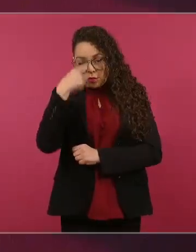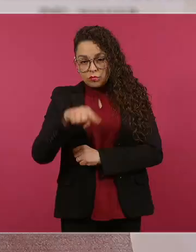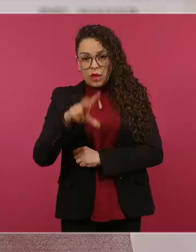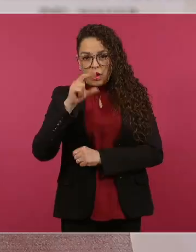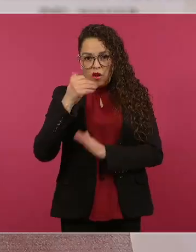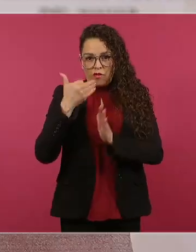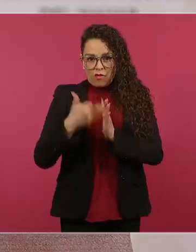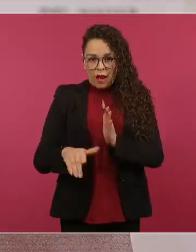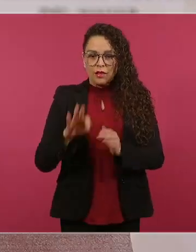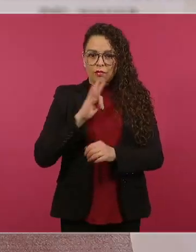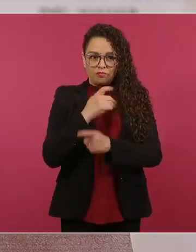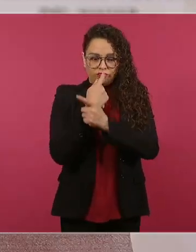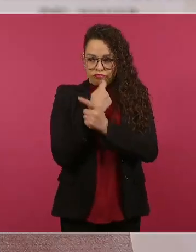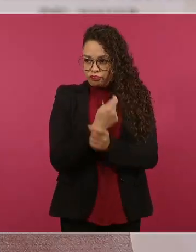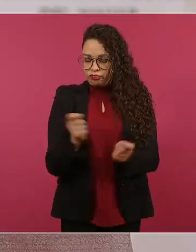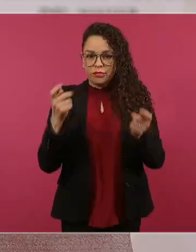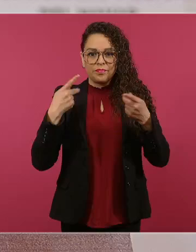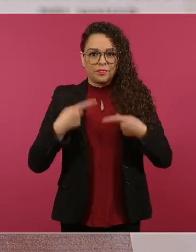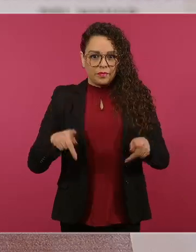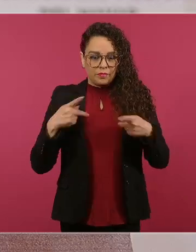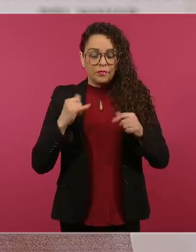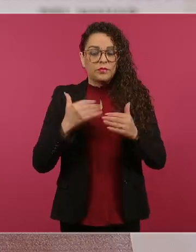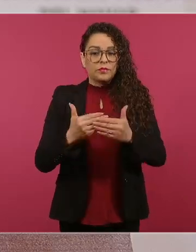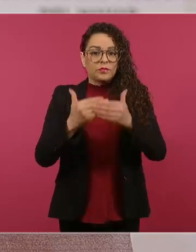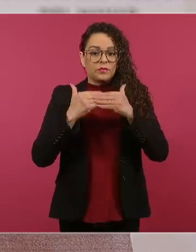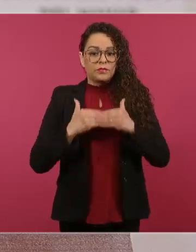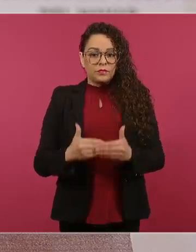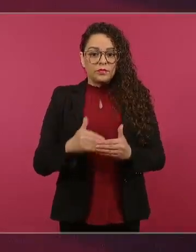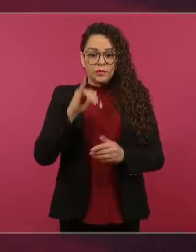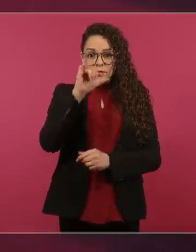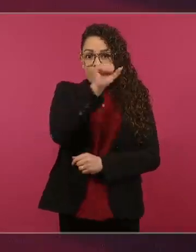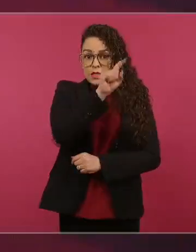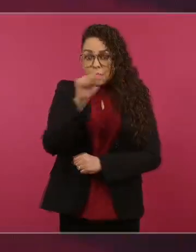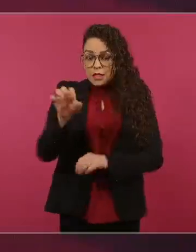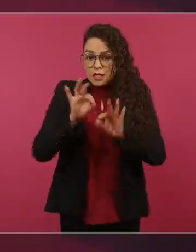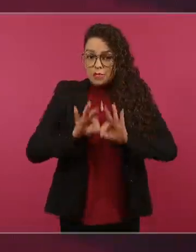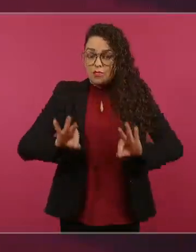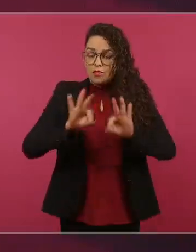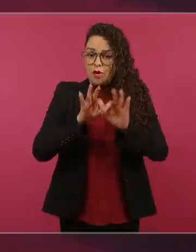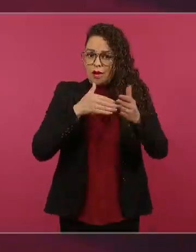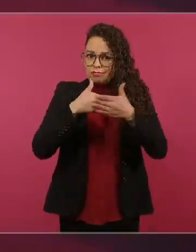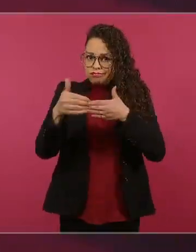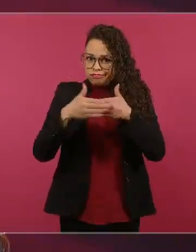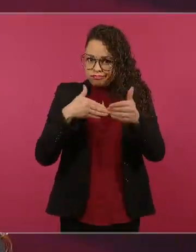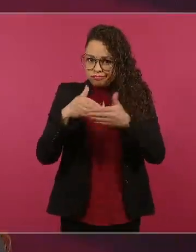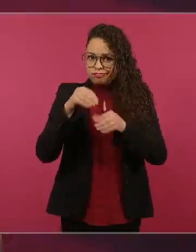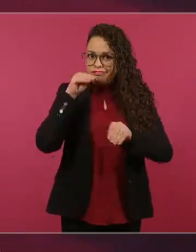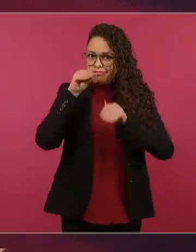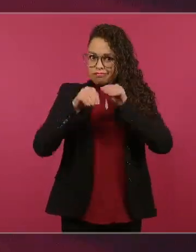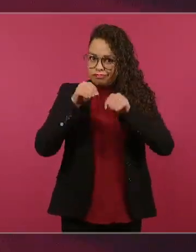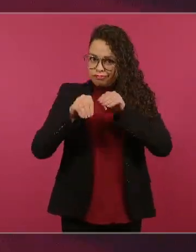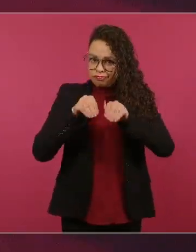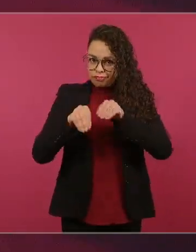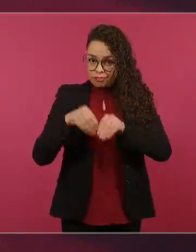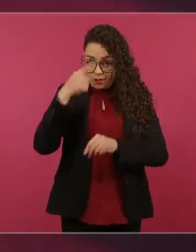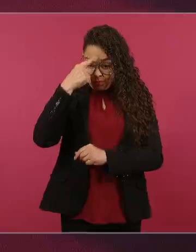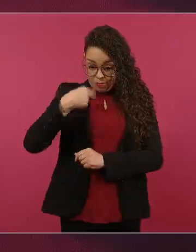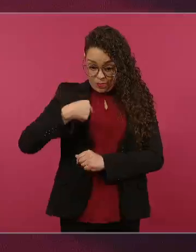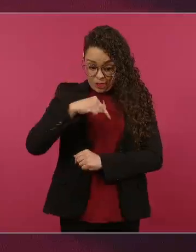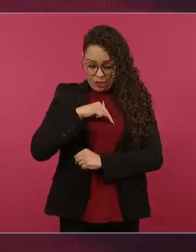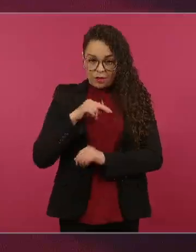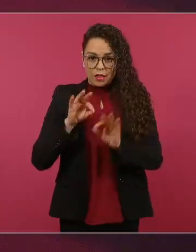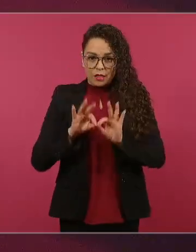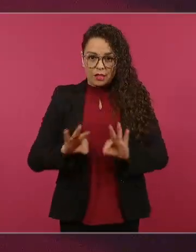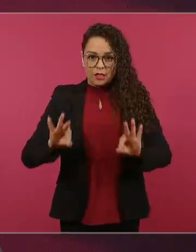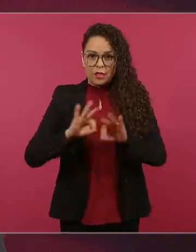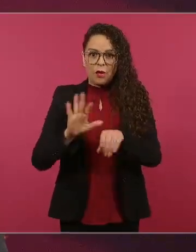y también en torno a la modernización del ISSSTE, que es muy importante para nosotros. Esto por medio del uso de